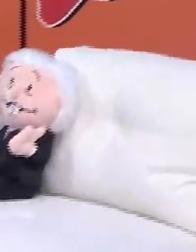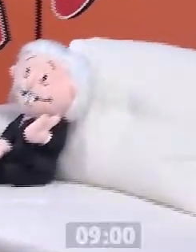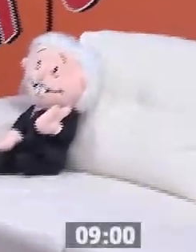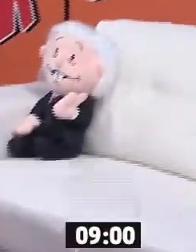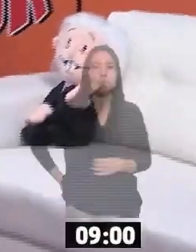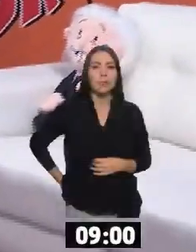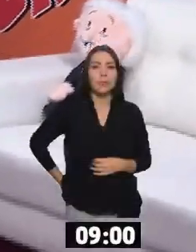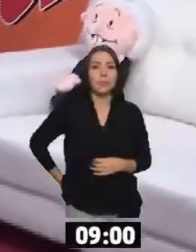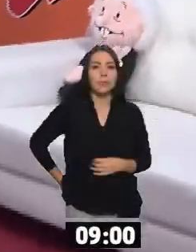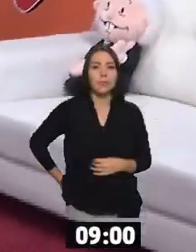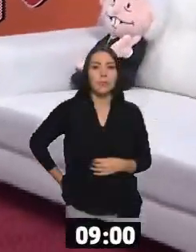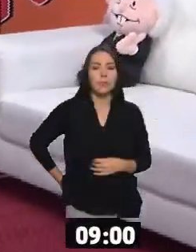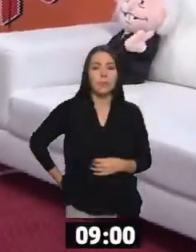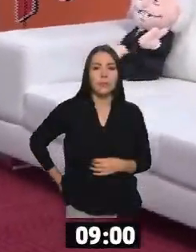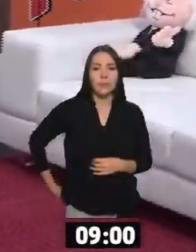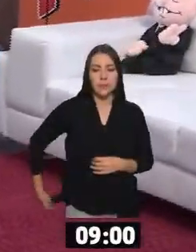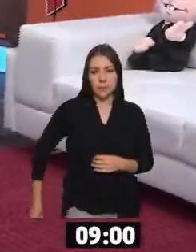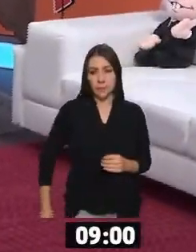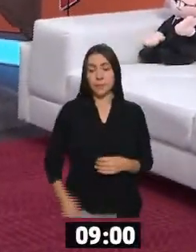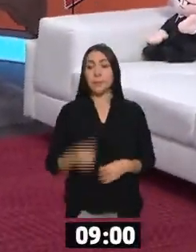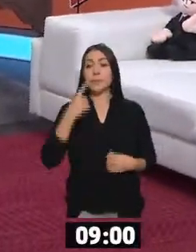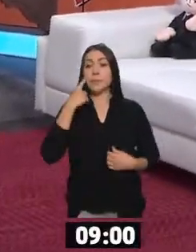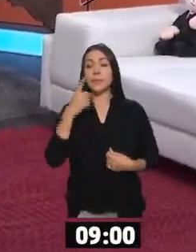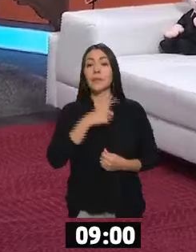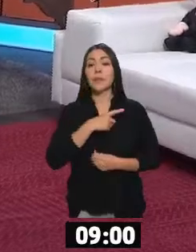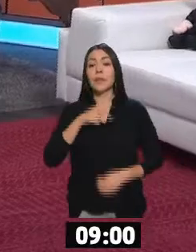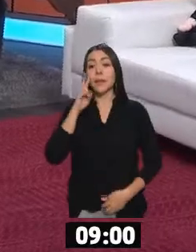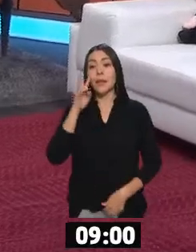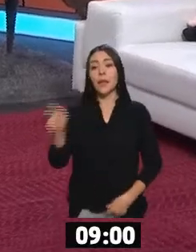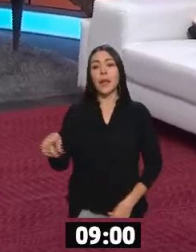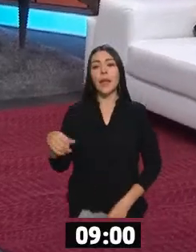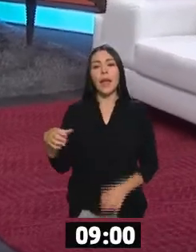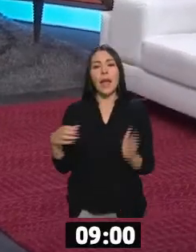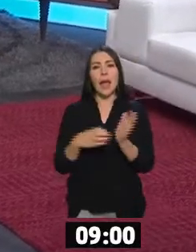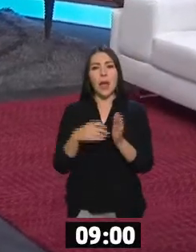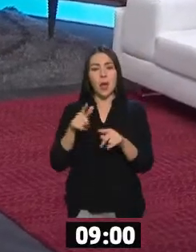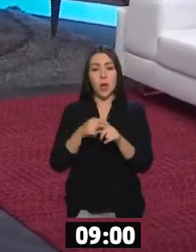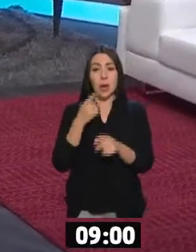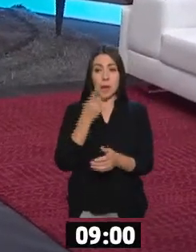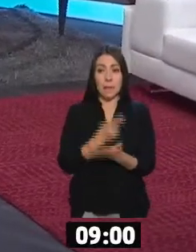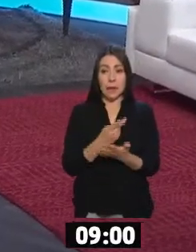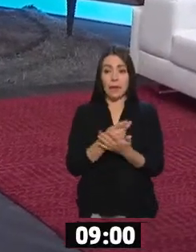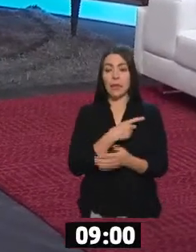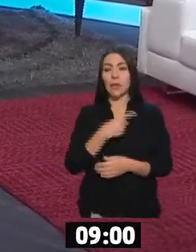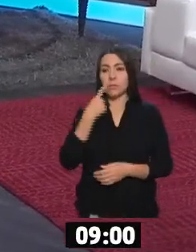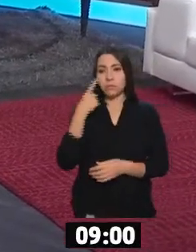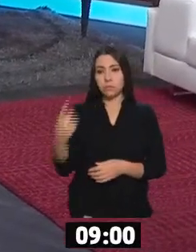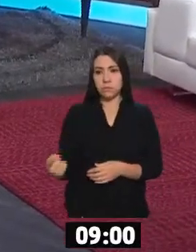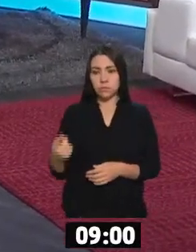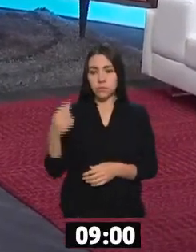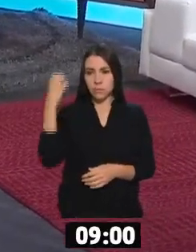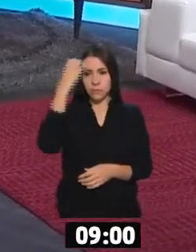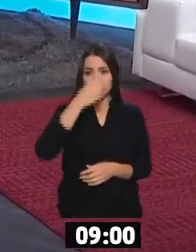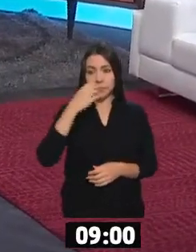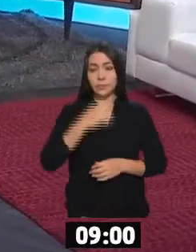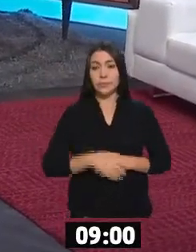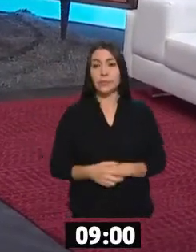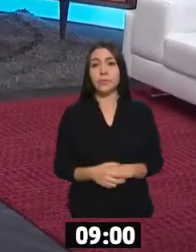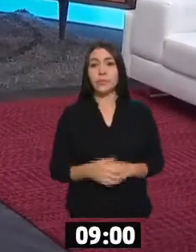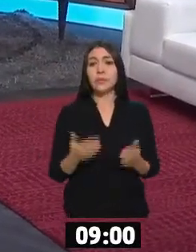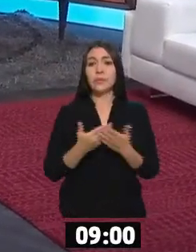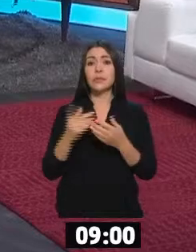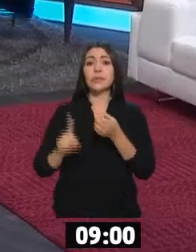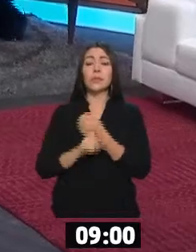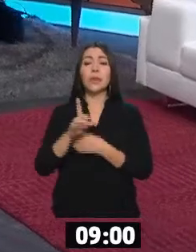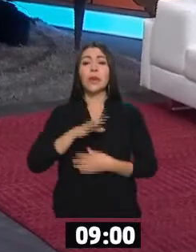Hay que echarse un clavado en la caja. No, esto ya valió madre. Señores, tenemos un problemón. Un problema. Ya estamos al aire, No señor. aparecen los lentes